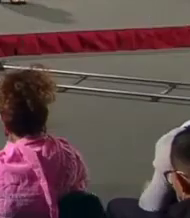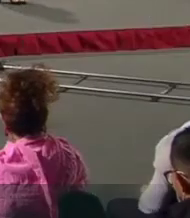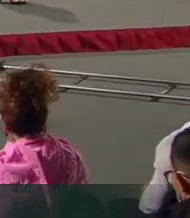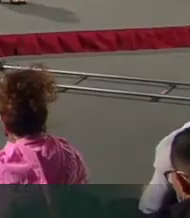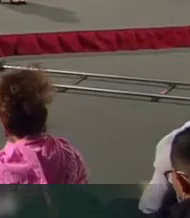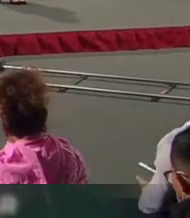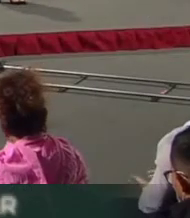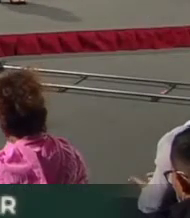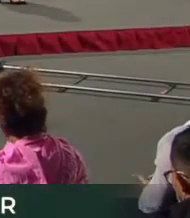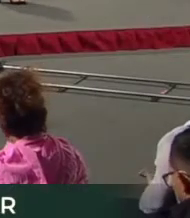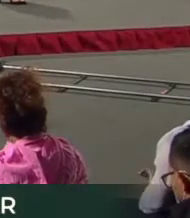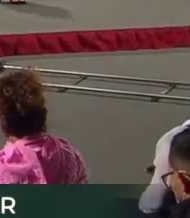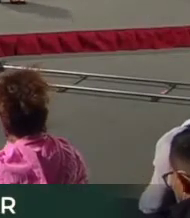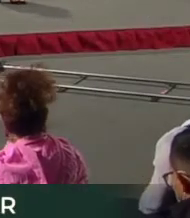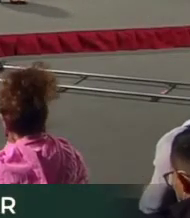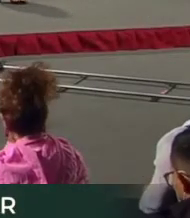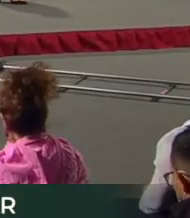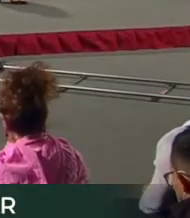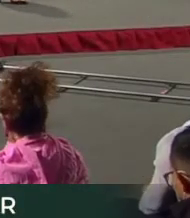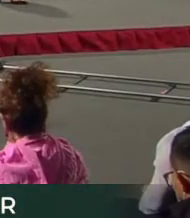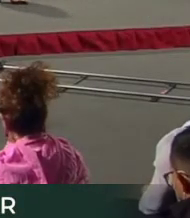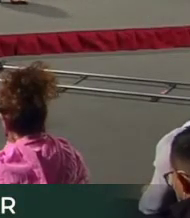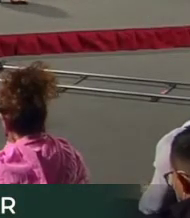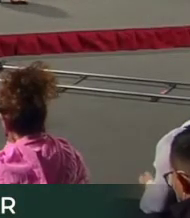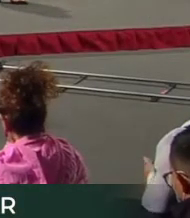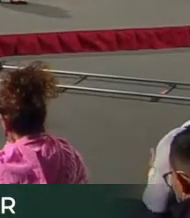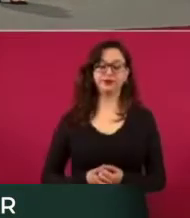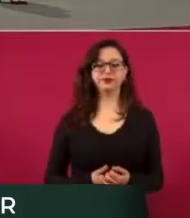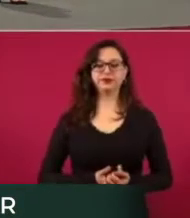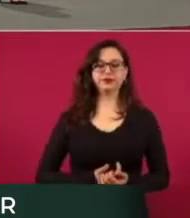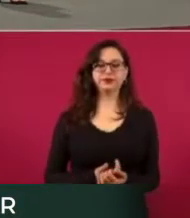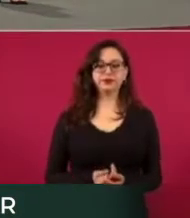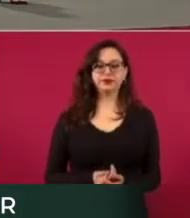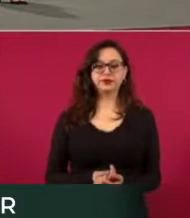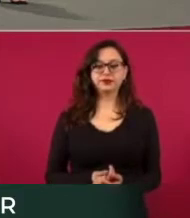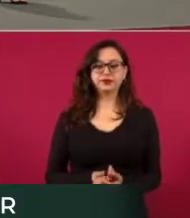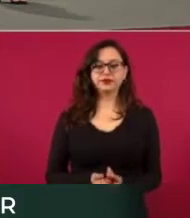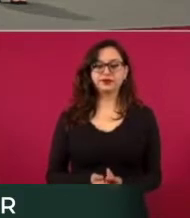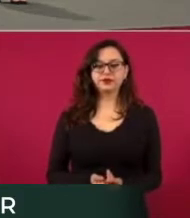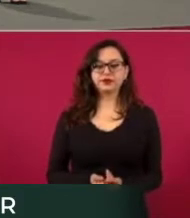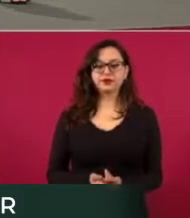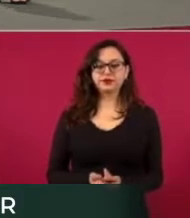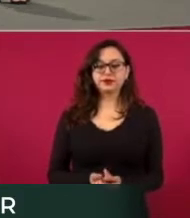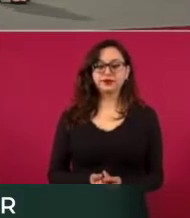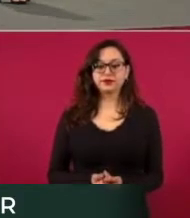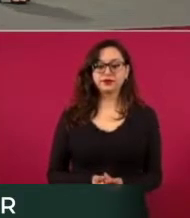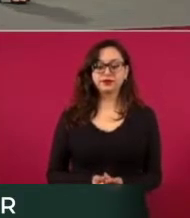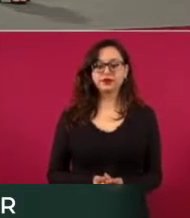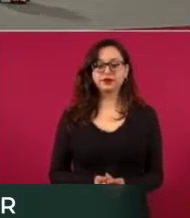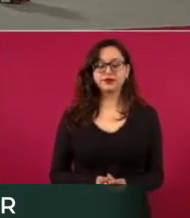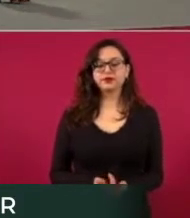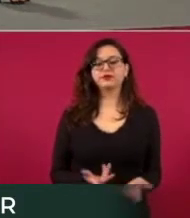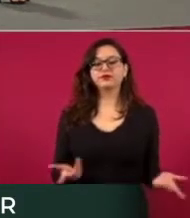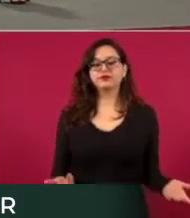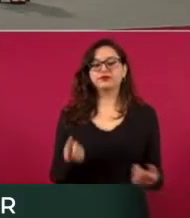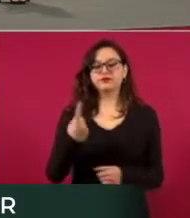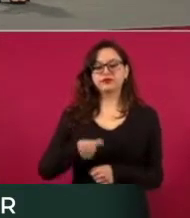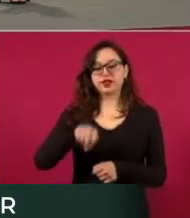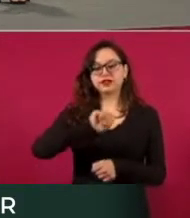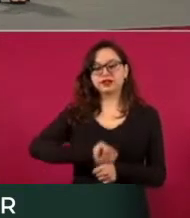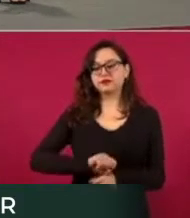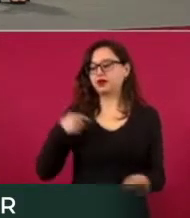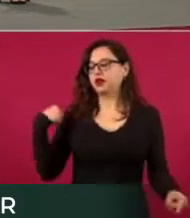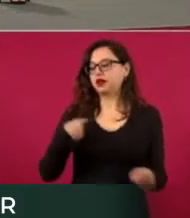López Obrador reconoció que el objetivo de su denominado Plan B para impulsar la reforma electoral que enfrenta resistencia